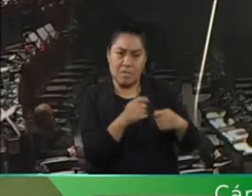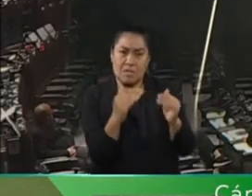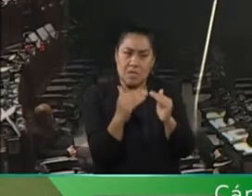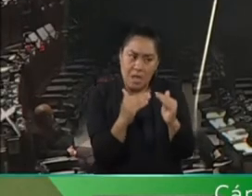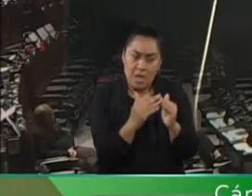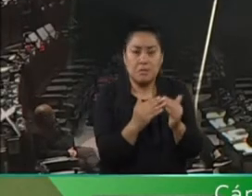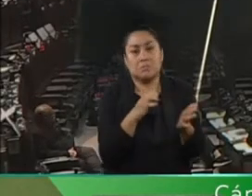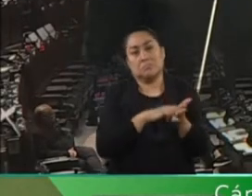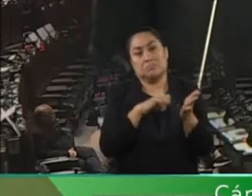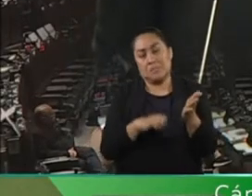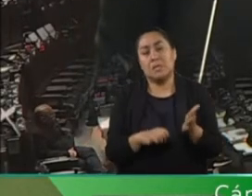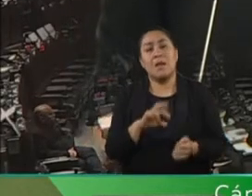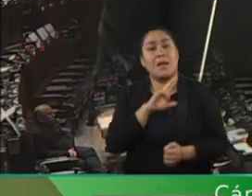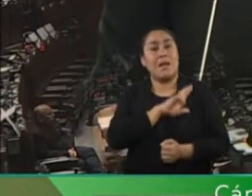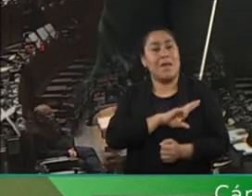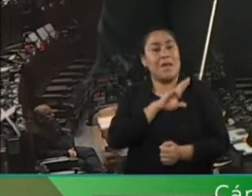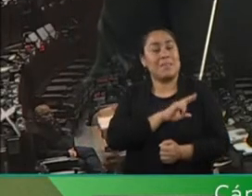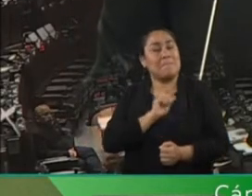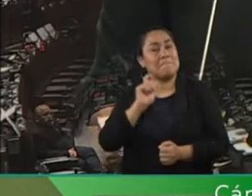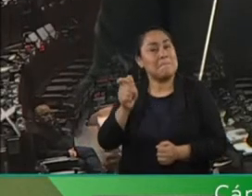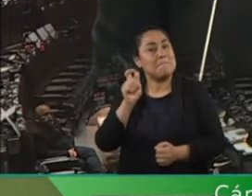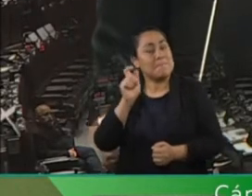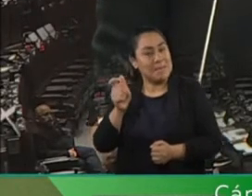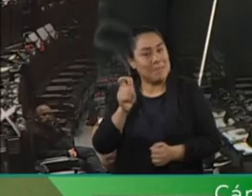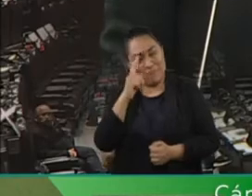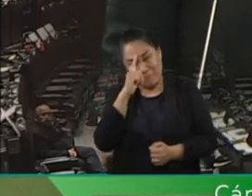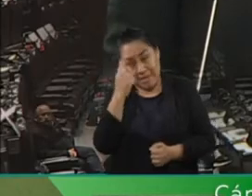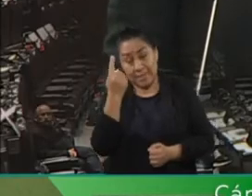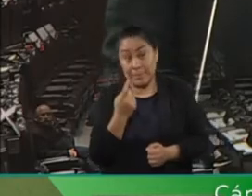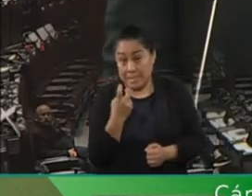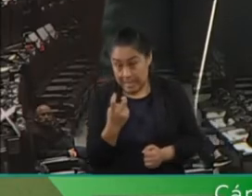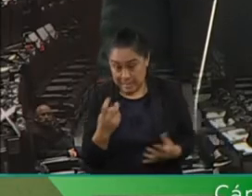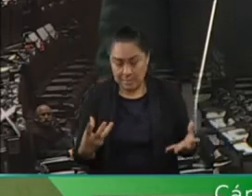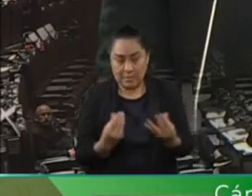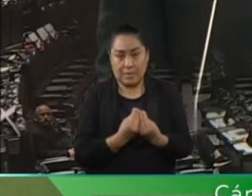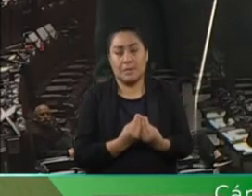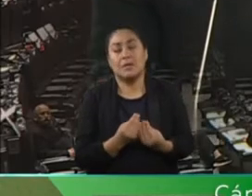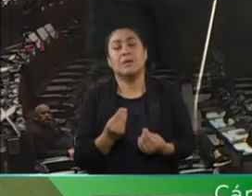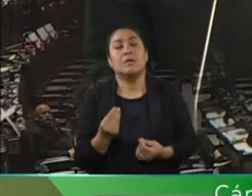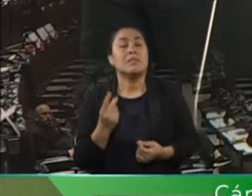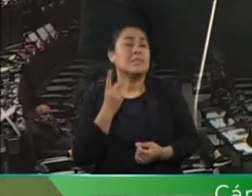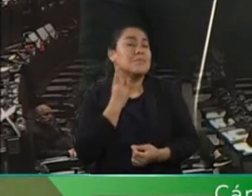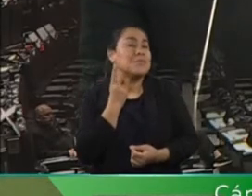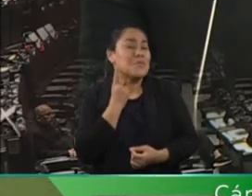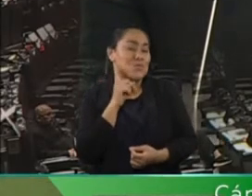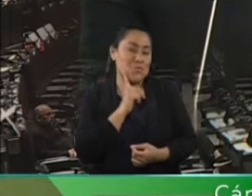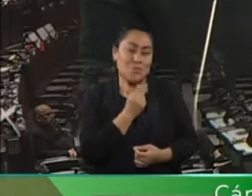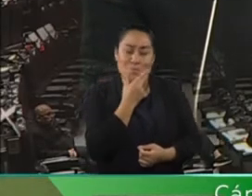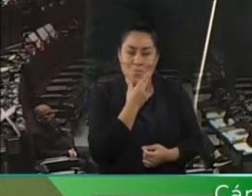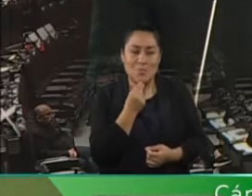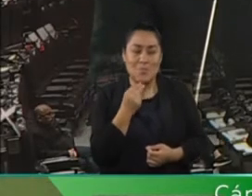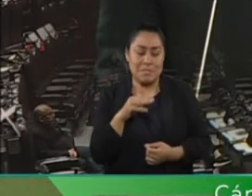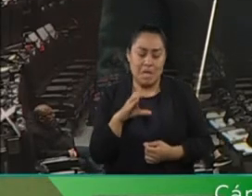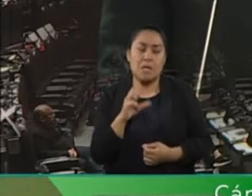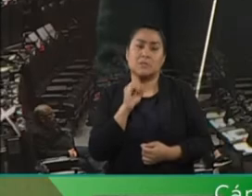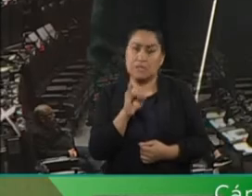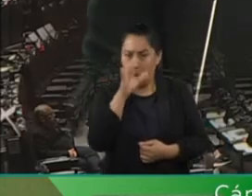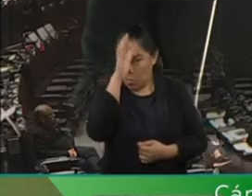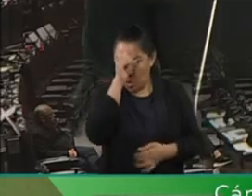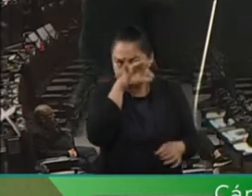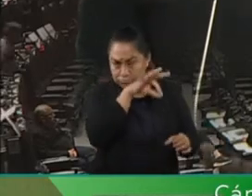el arrendamiento accesible. Por esas razones, las diputadas y los diputados de la bancada naranja votaremos a favor de este